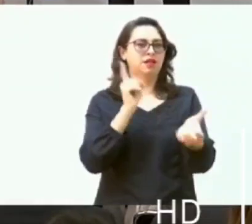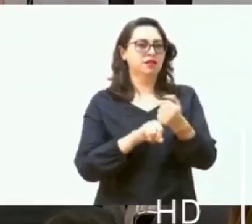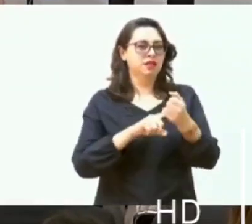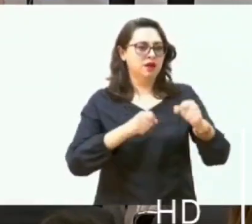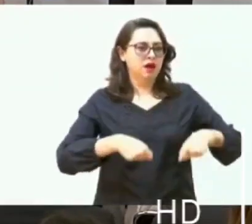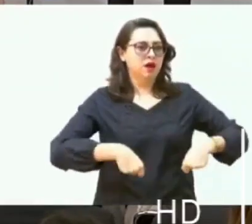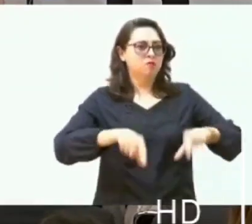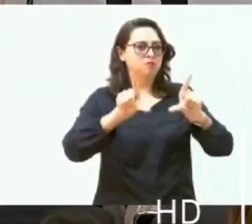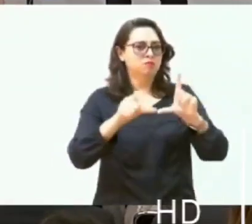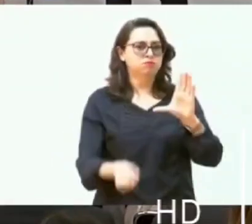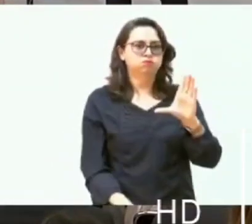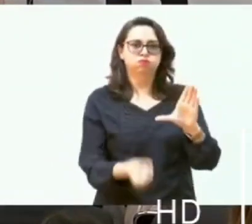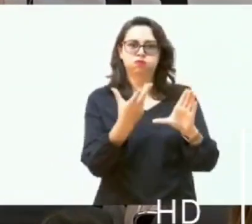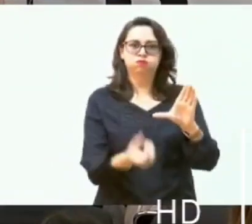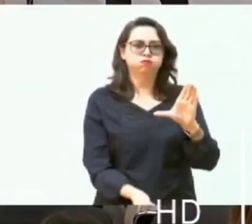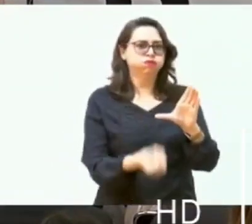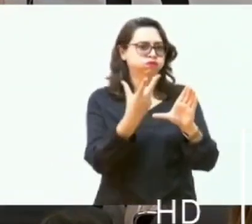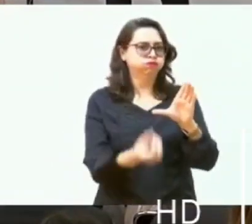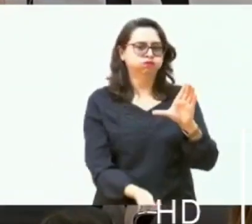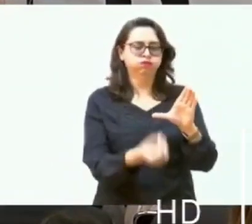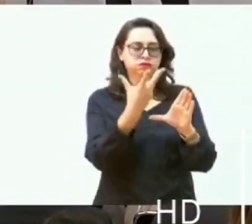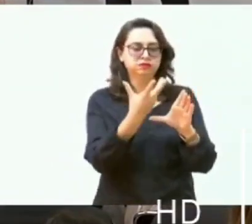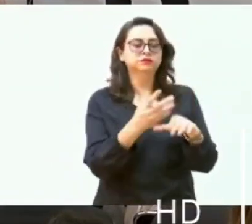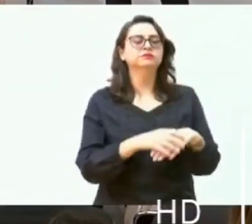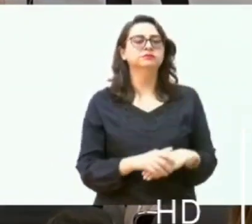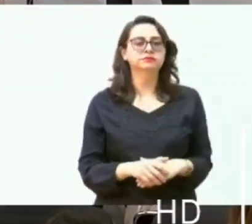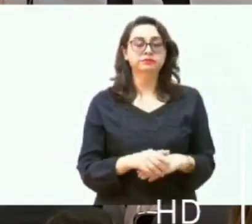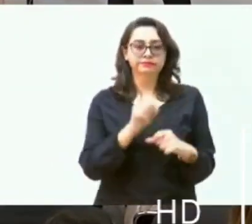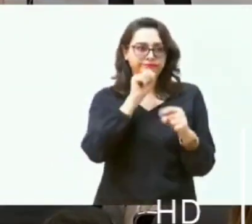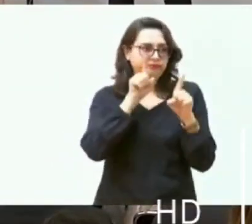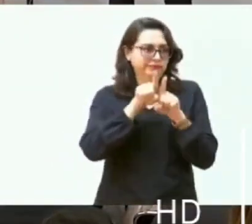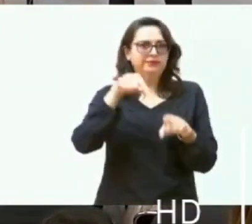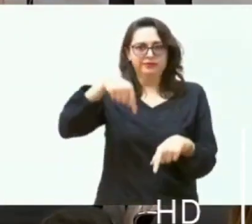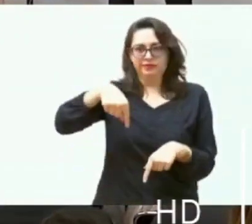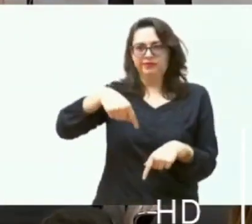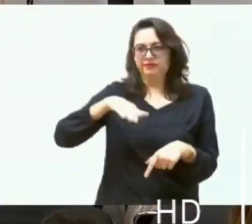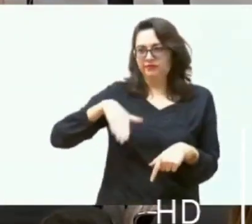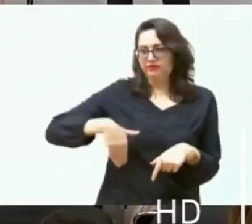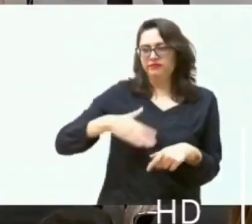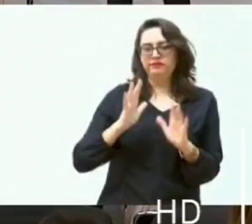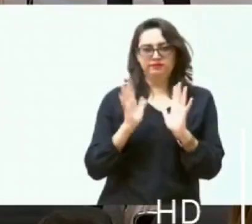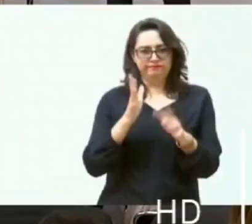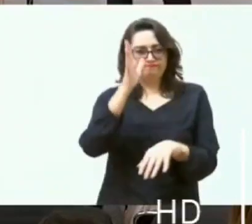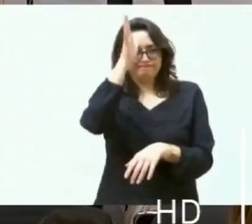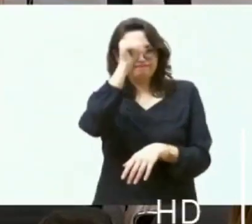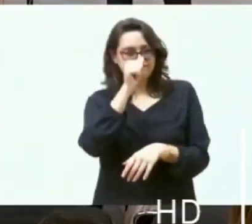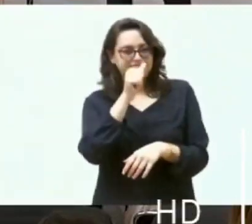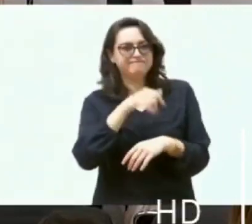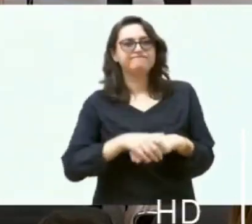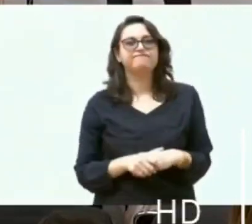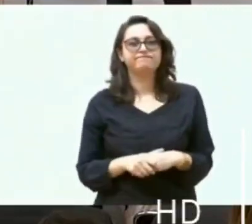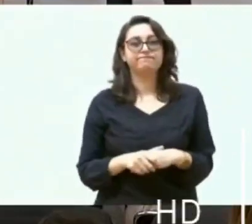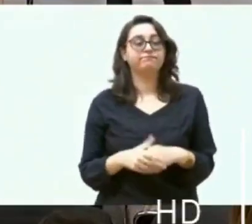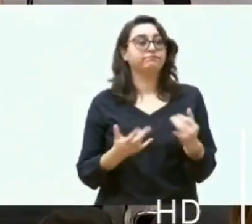como aquí se mencionó, y se han intensificado los convenios de cooperación nacional e